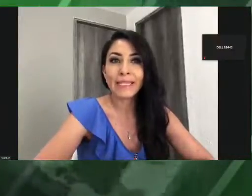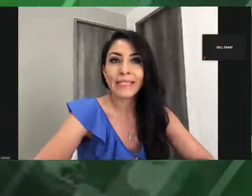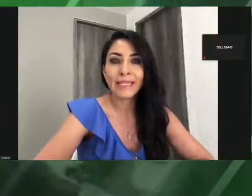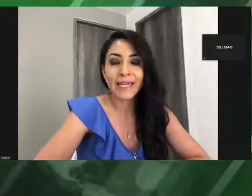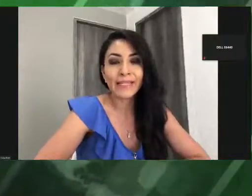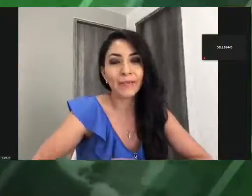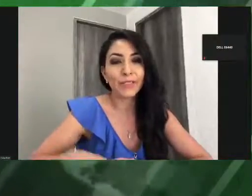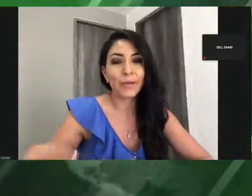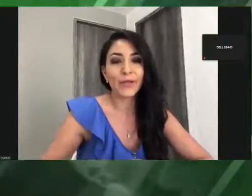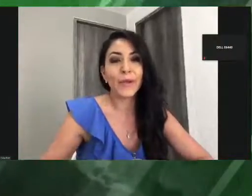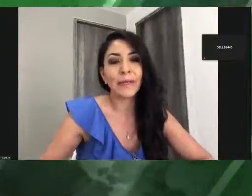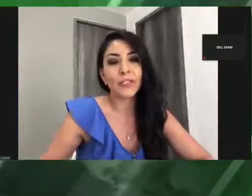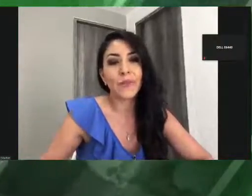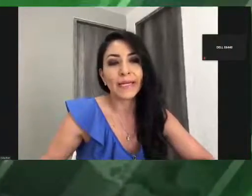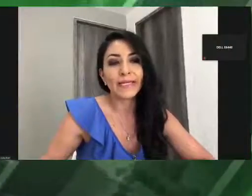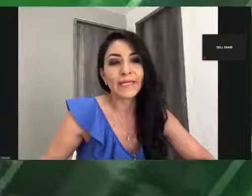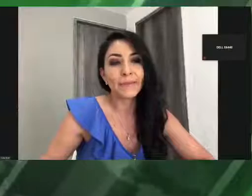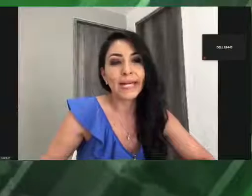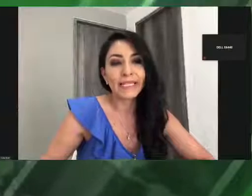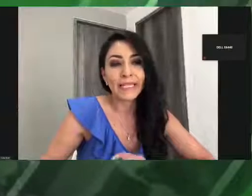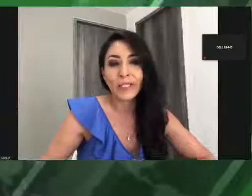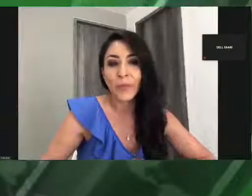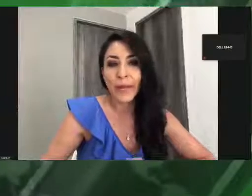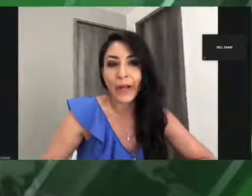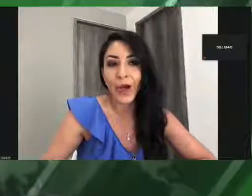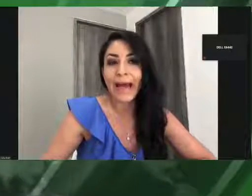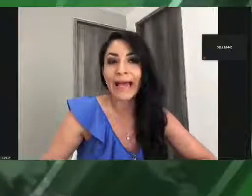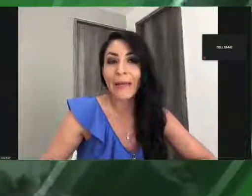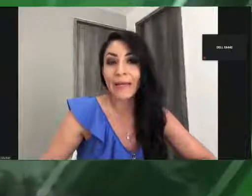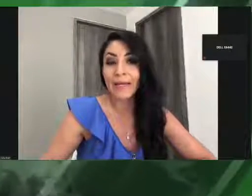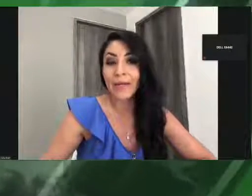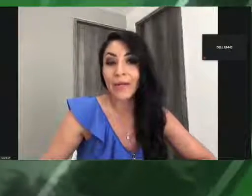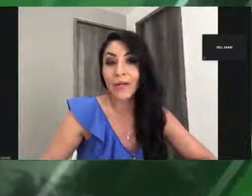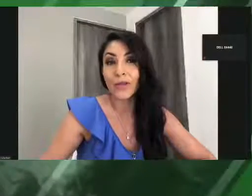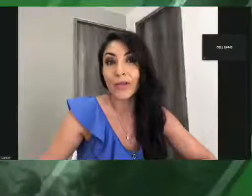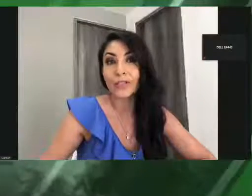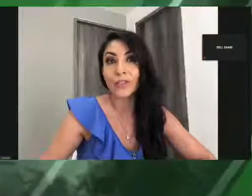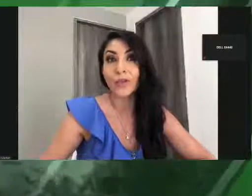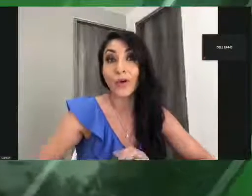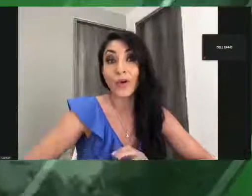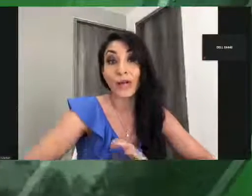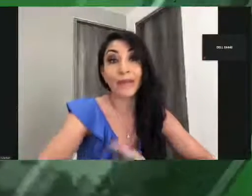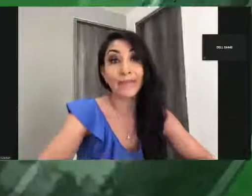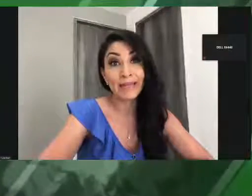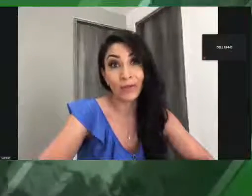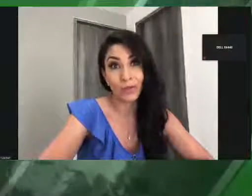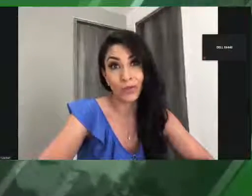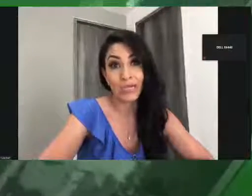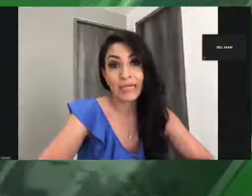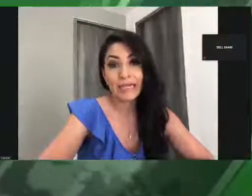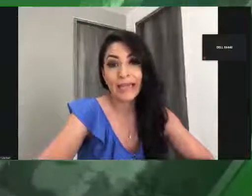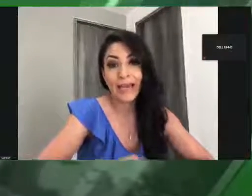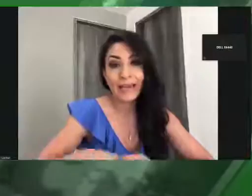en Brasil, ya estamos hablando de varios países, Brasil superó a Alemania en el número de casos por coronavirus. Ya